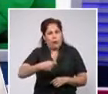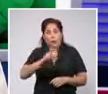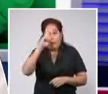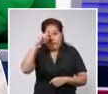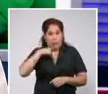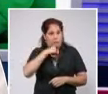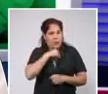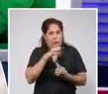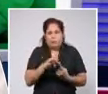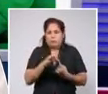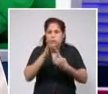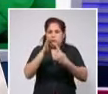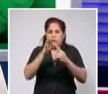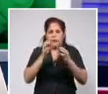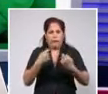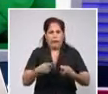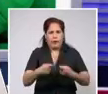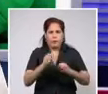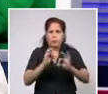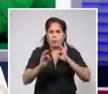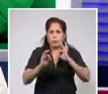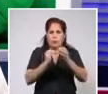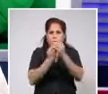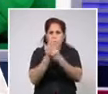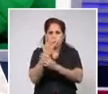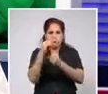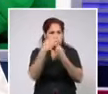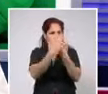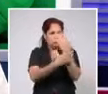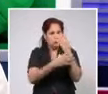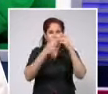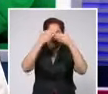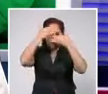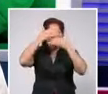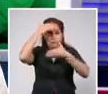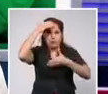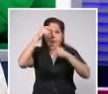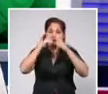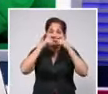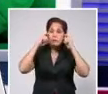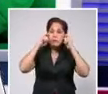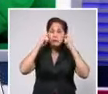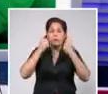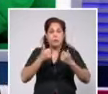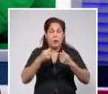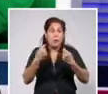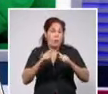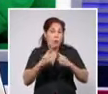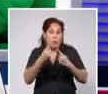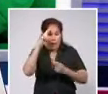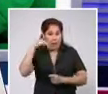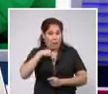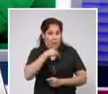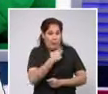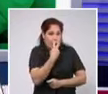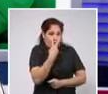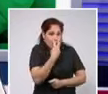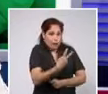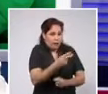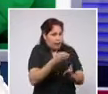salud, son todavía más importantes. Acuérdense que es el personal que está expuesto más directamente porque es el